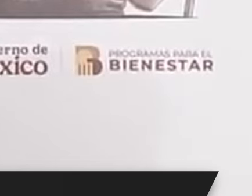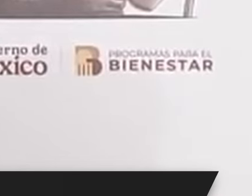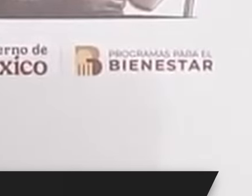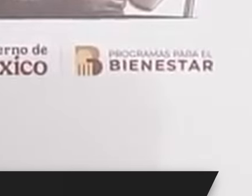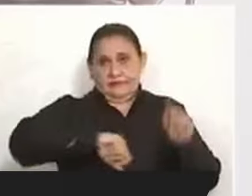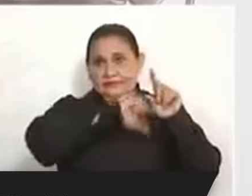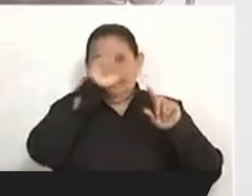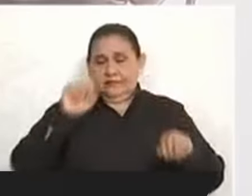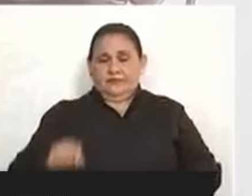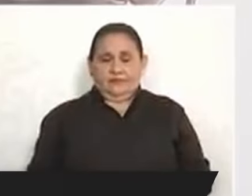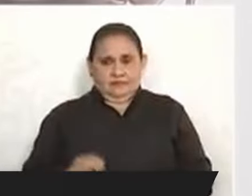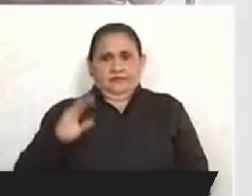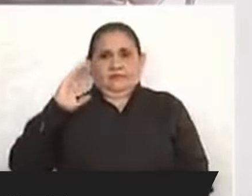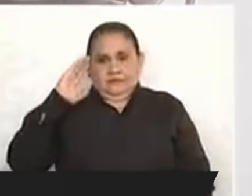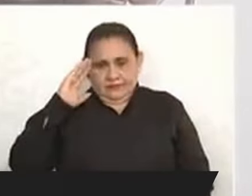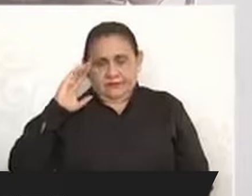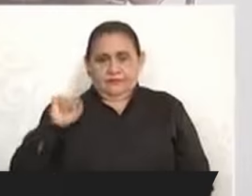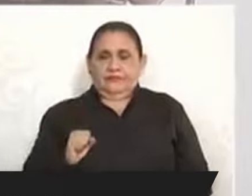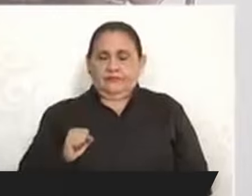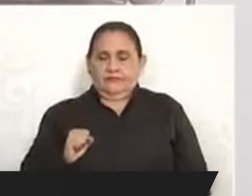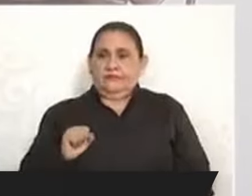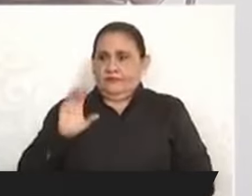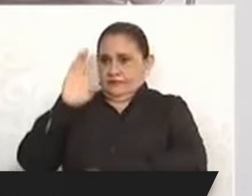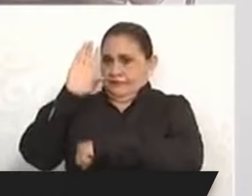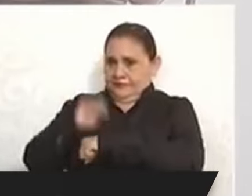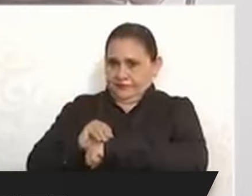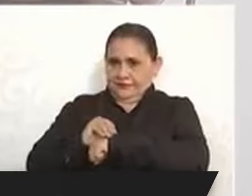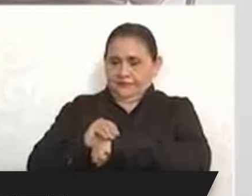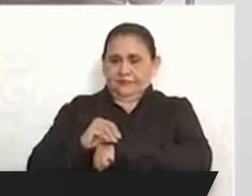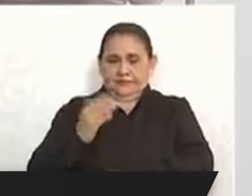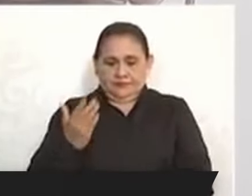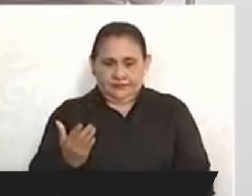y comandante suprema de las Fuerzas Armadas, con su permiso.